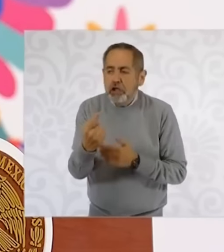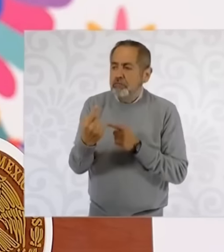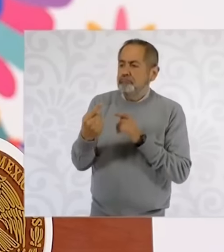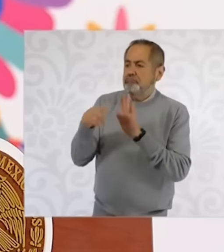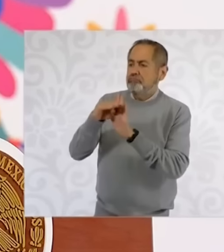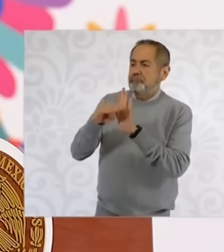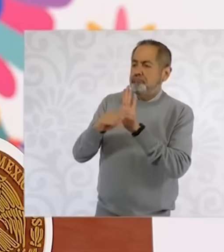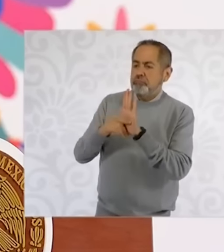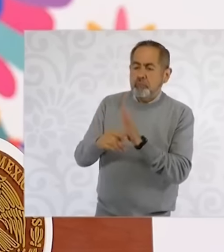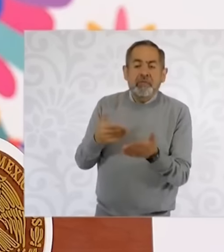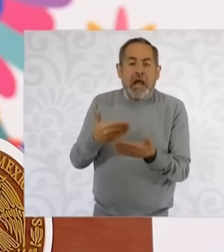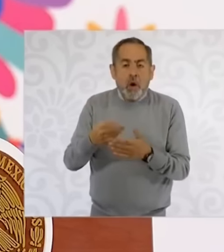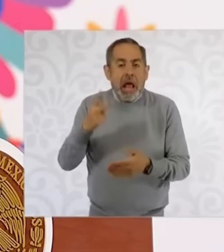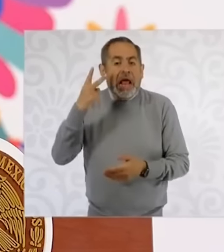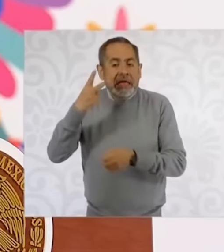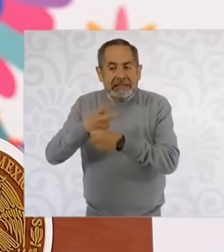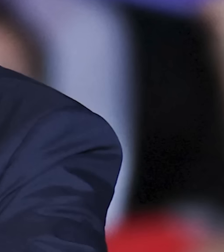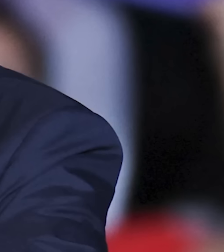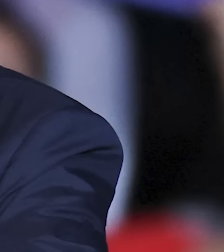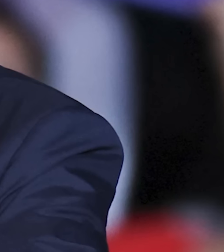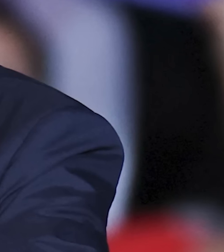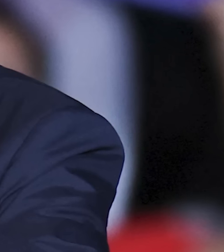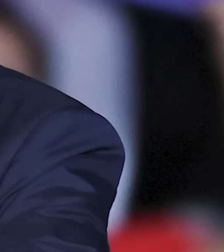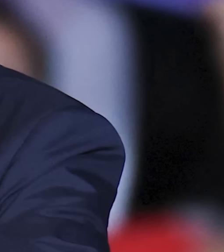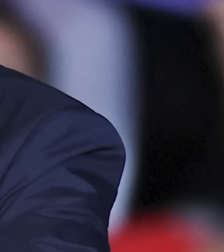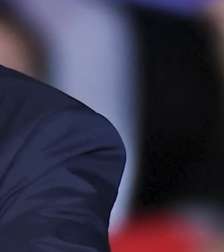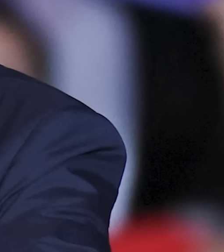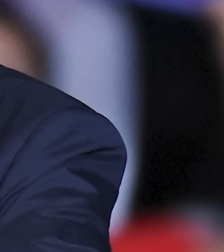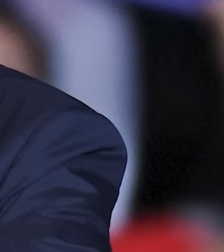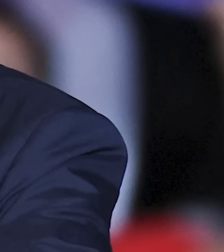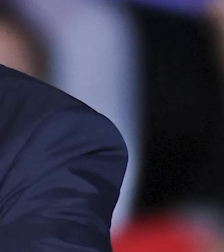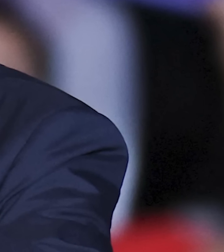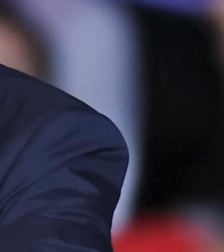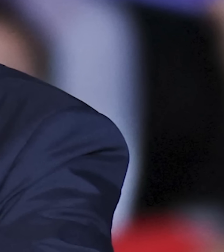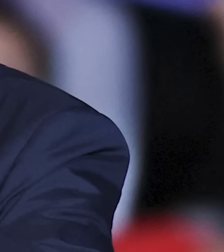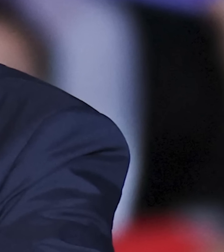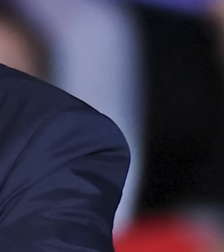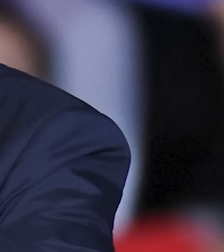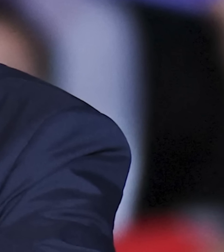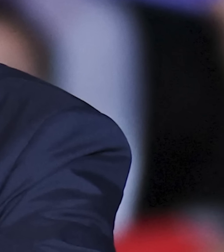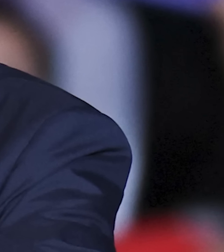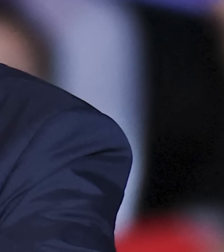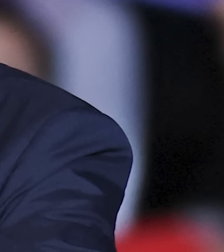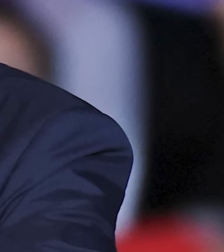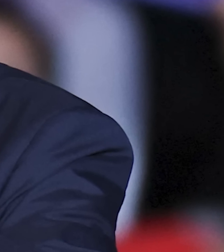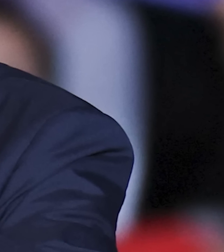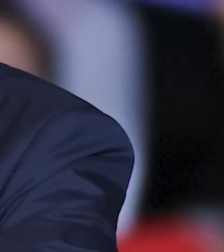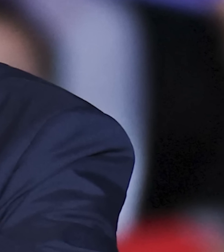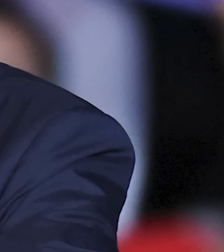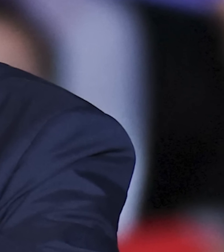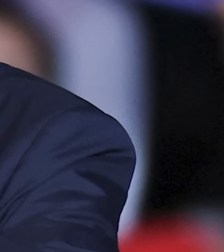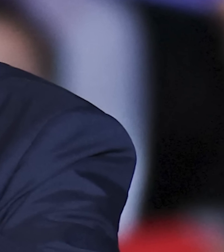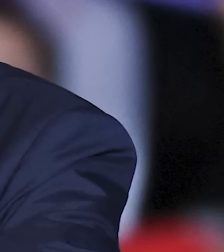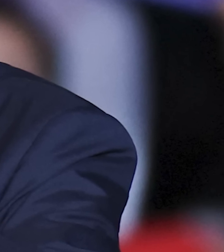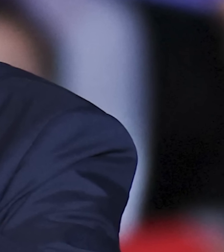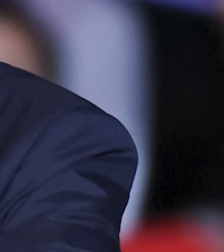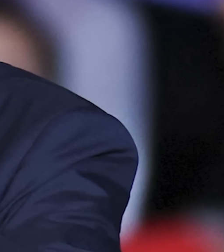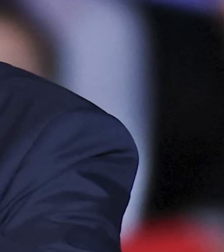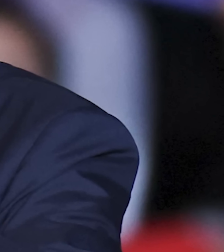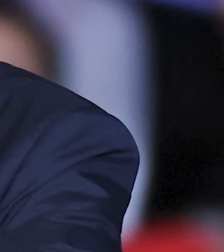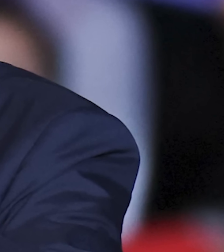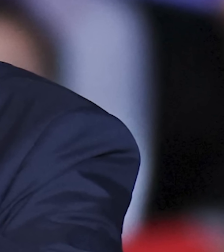en la historia del país, felicitó el miércoles a Trump por su triunfo y agregó que espera que las dos naciones, que comparten una extensa frontera de más de